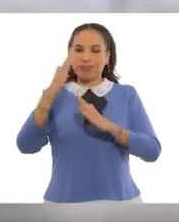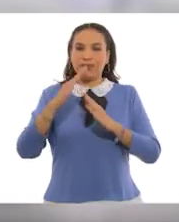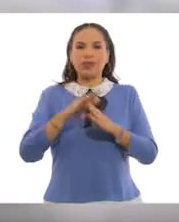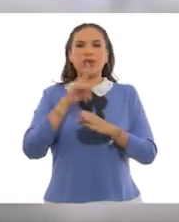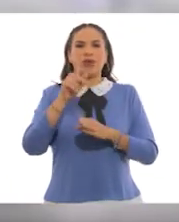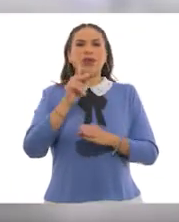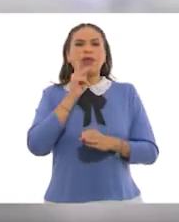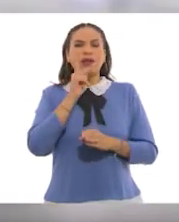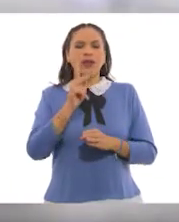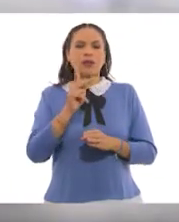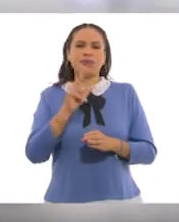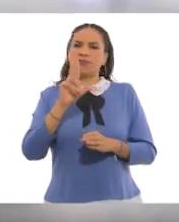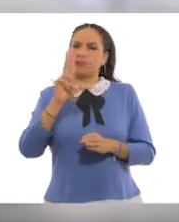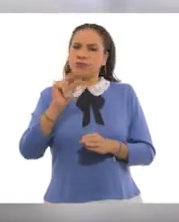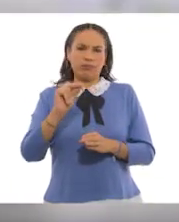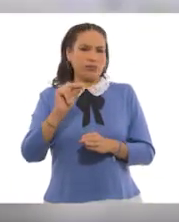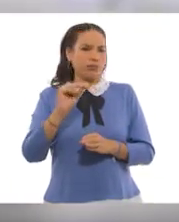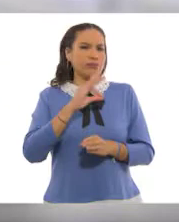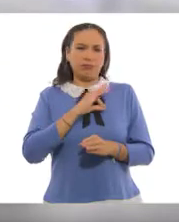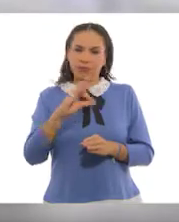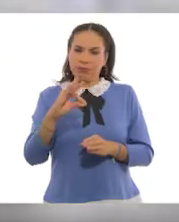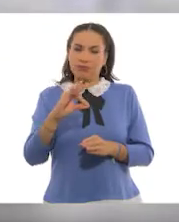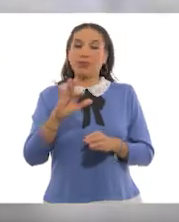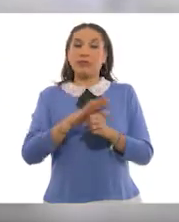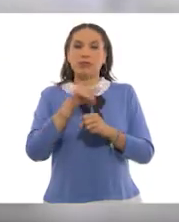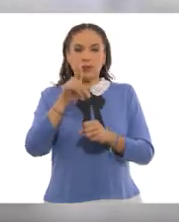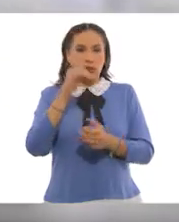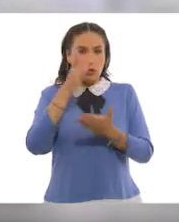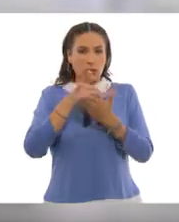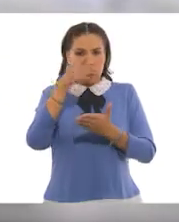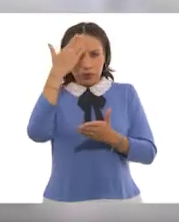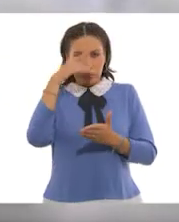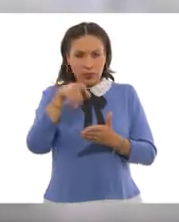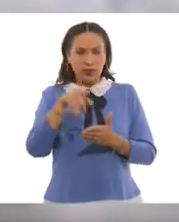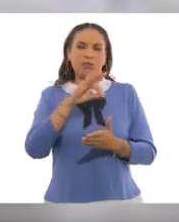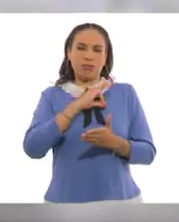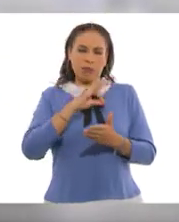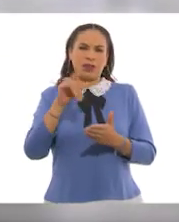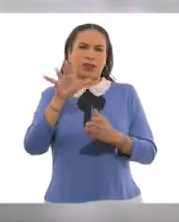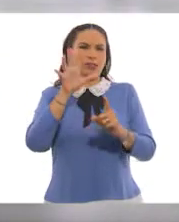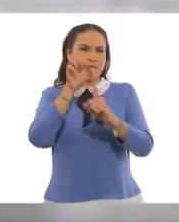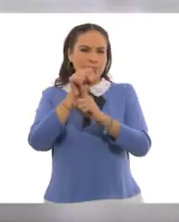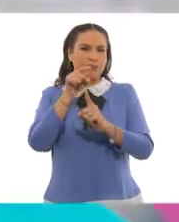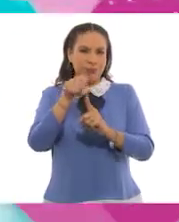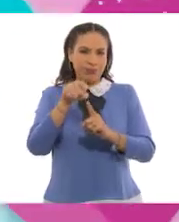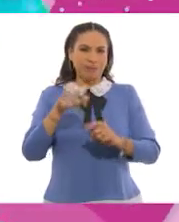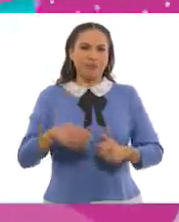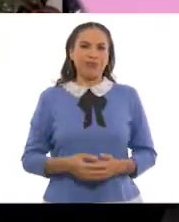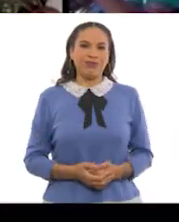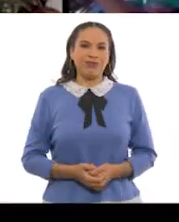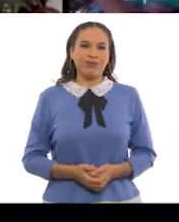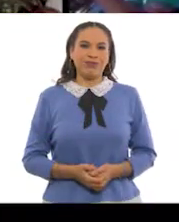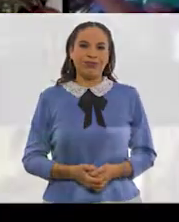tu vocabulario no exista el no se puede, porque solamente tú sabes hasta dónde puedes llegar.